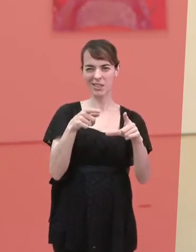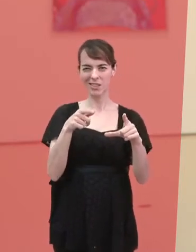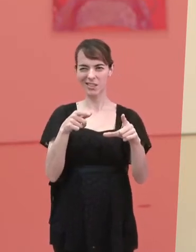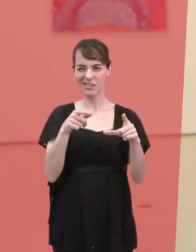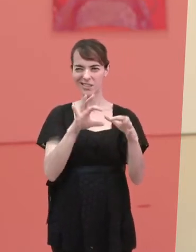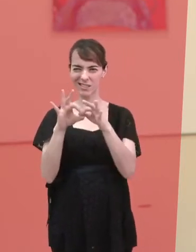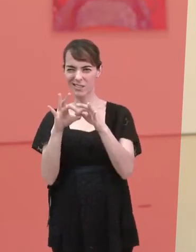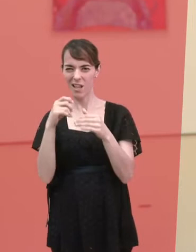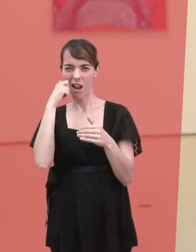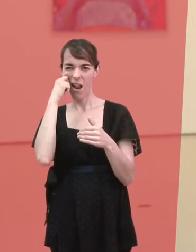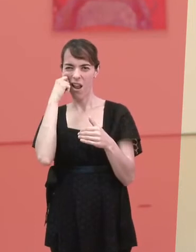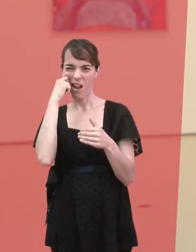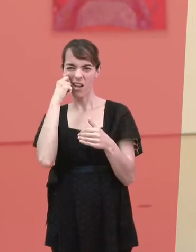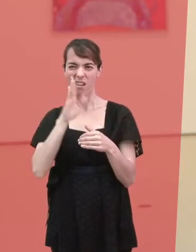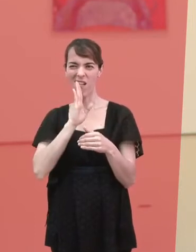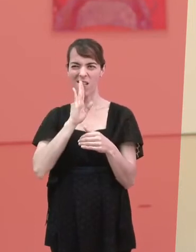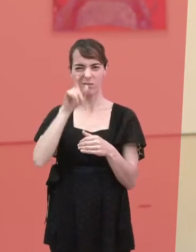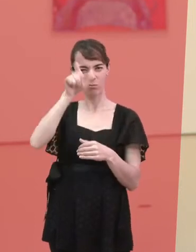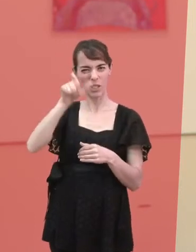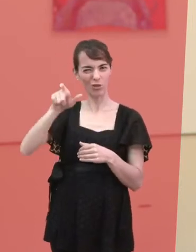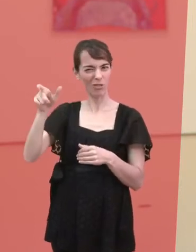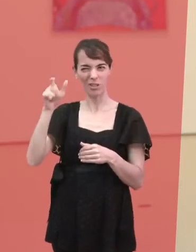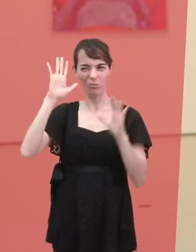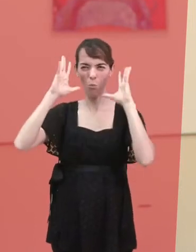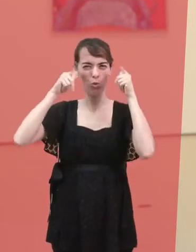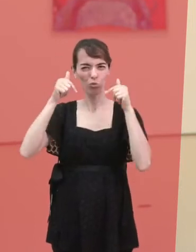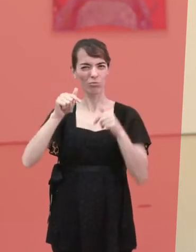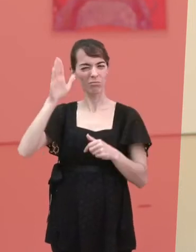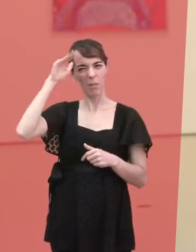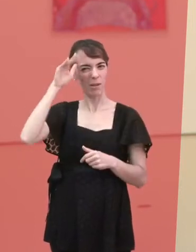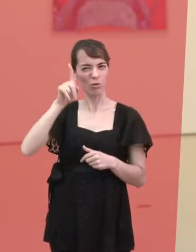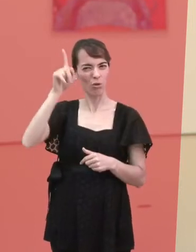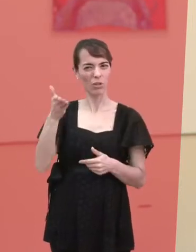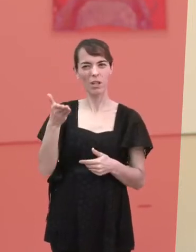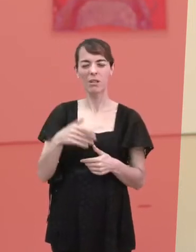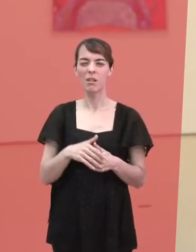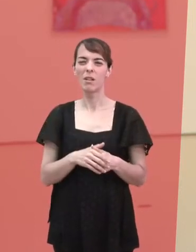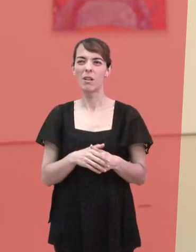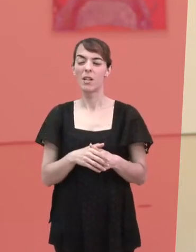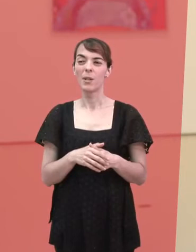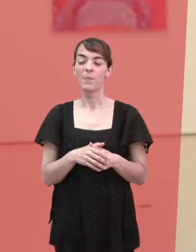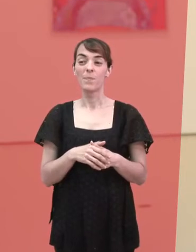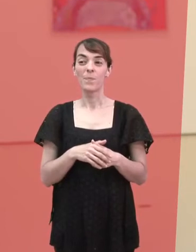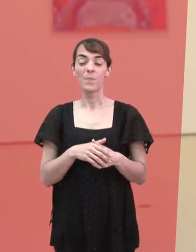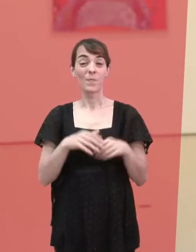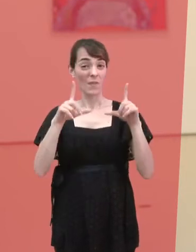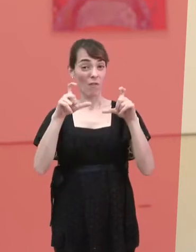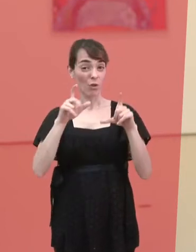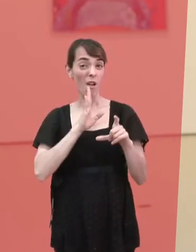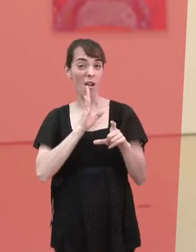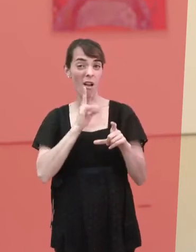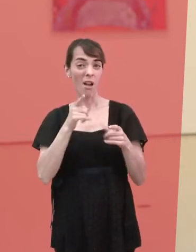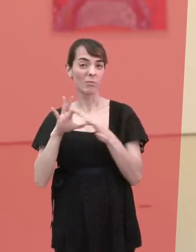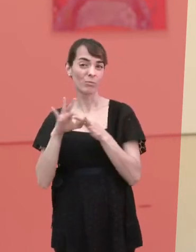los colores con la carne de aquellas personas, aquellos monstruos, aquellos bárbaros del norte. Y